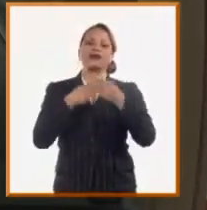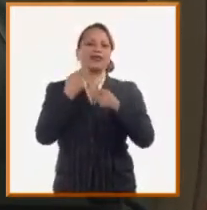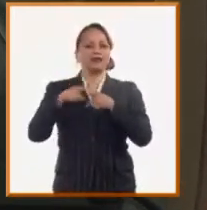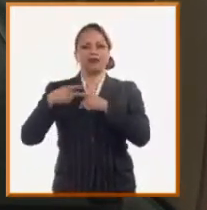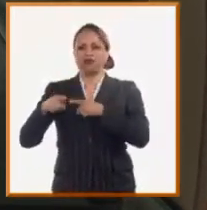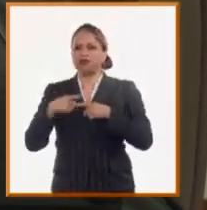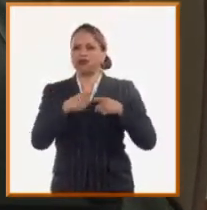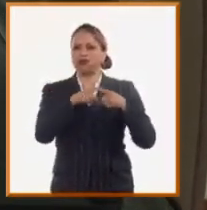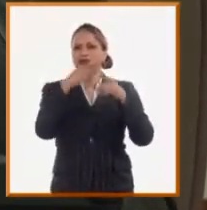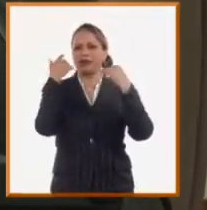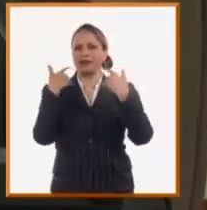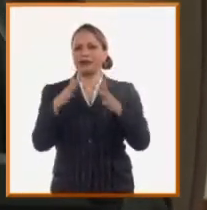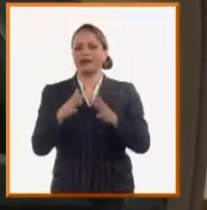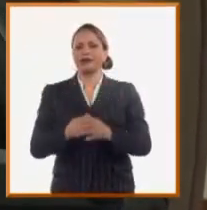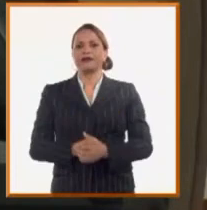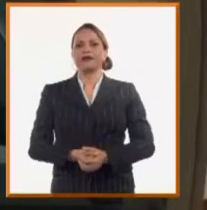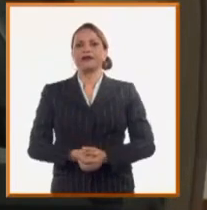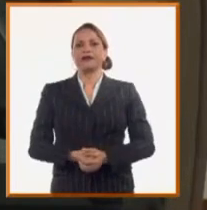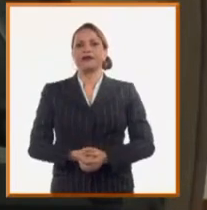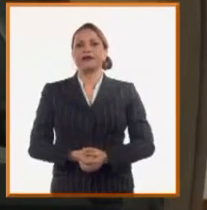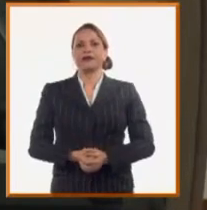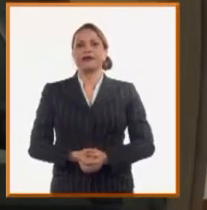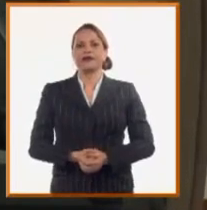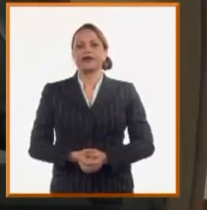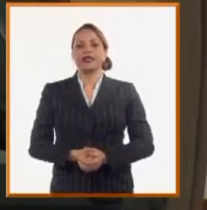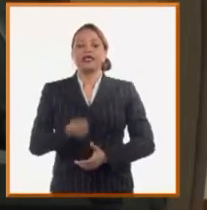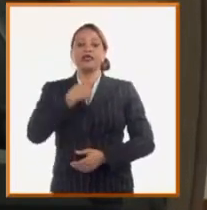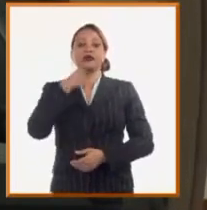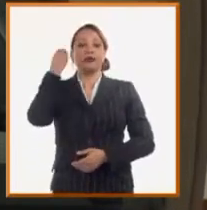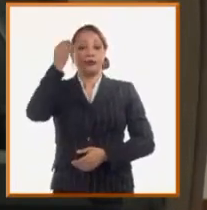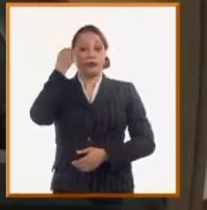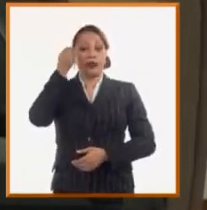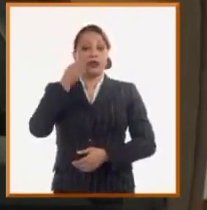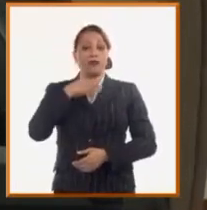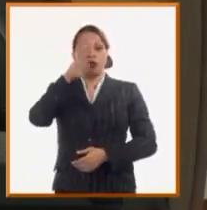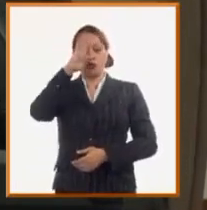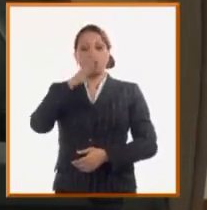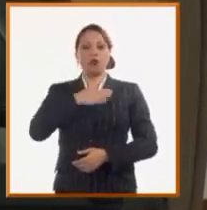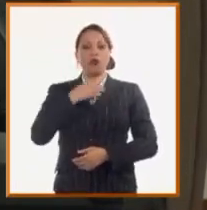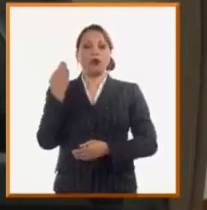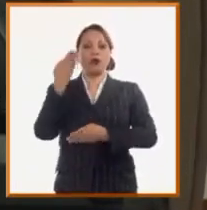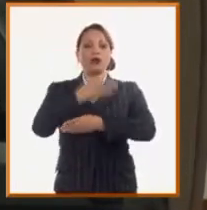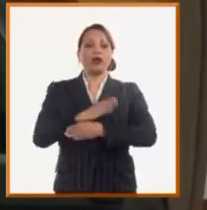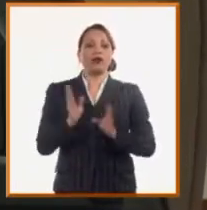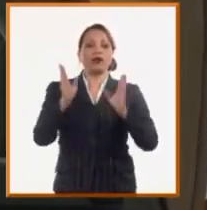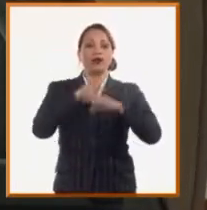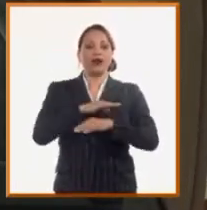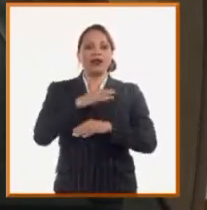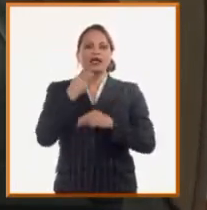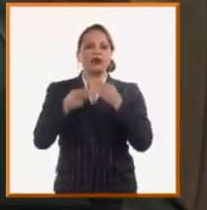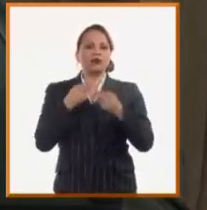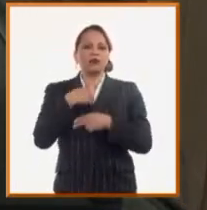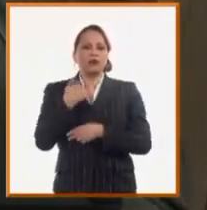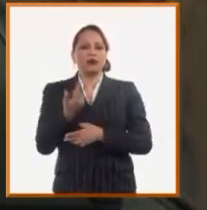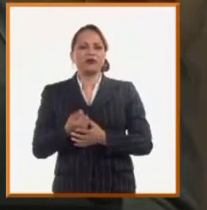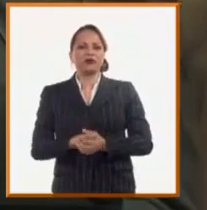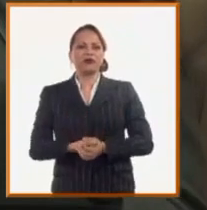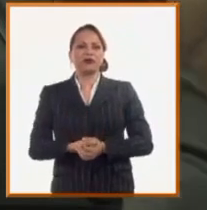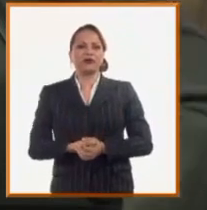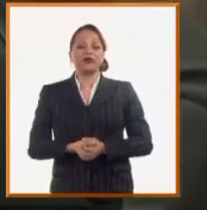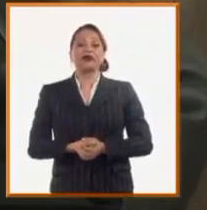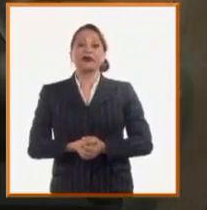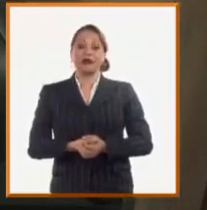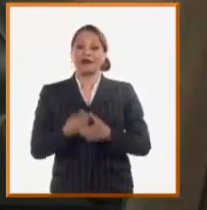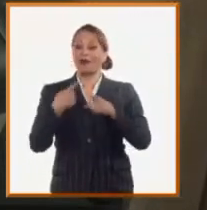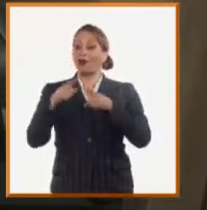la otra lectura. ¿Qué era este país? ¿Qué fuera este país sin haber durante 60 años haber sido sometido al bloqueo más largo de la historia de la humanidad?